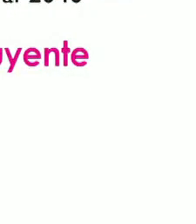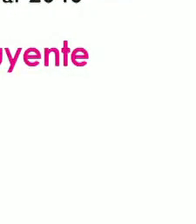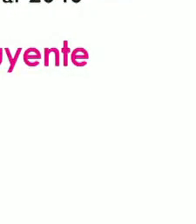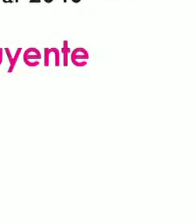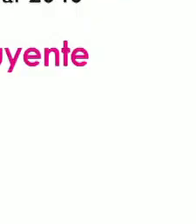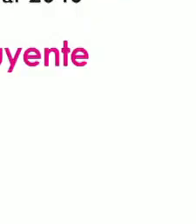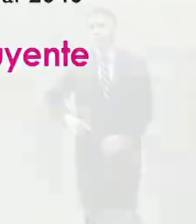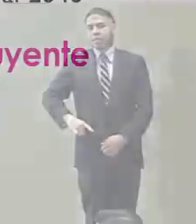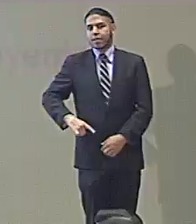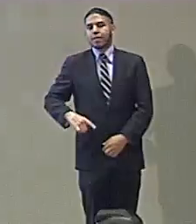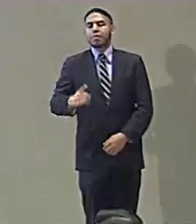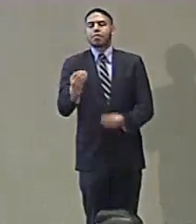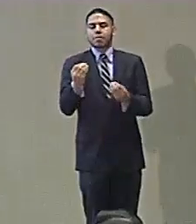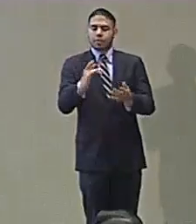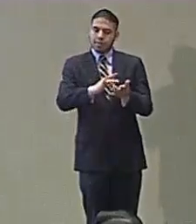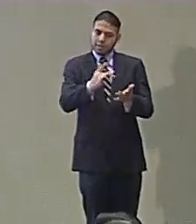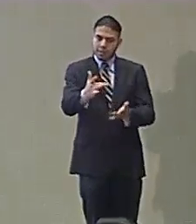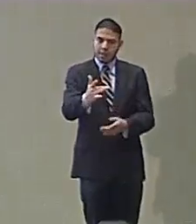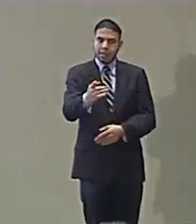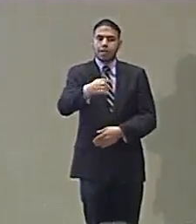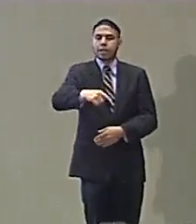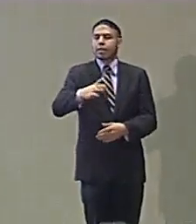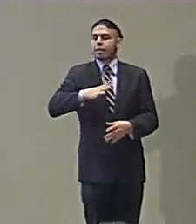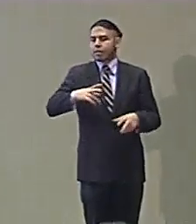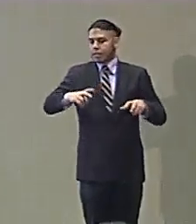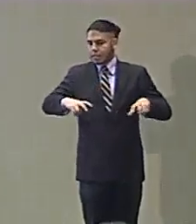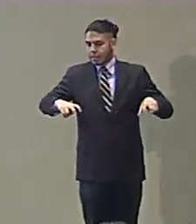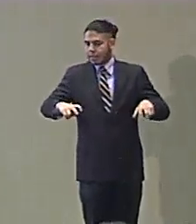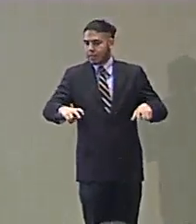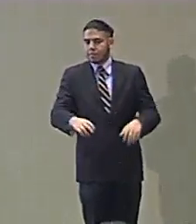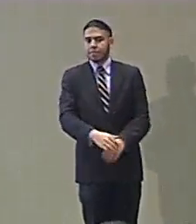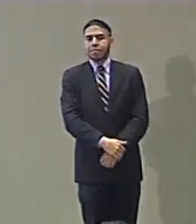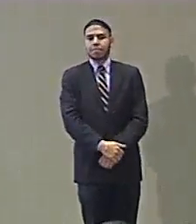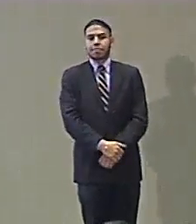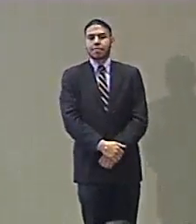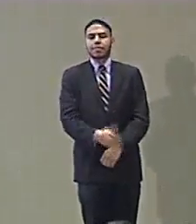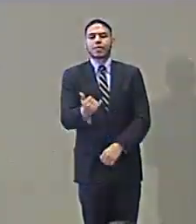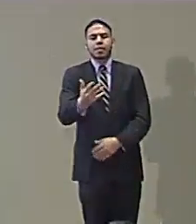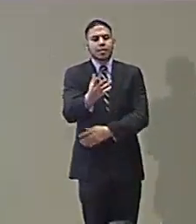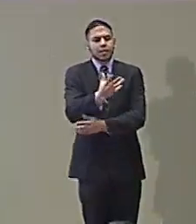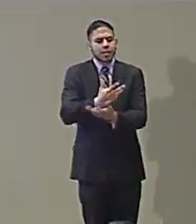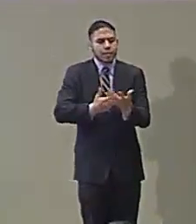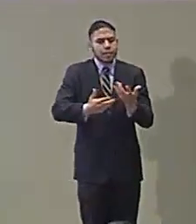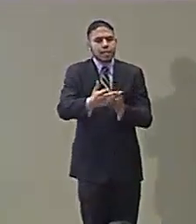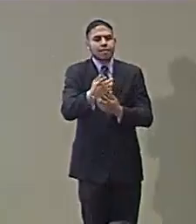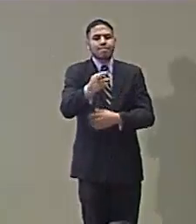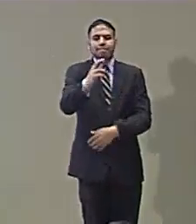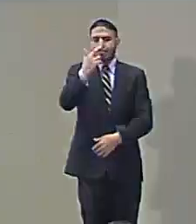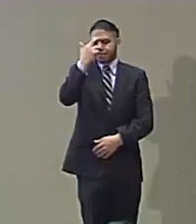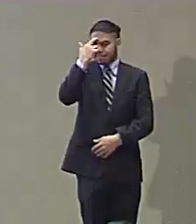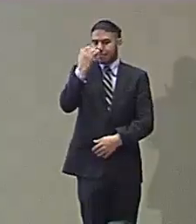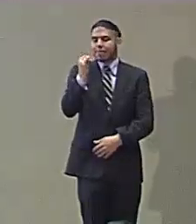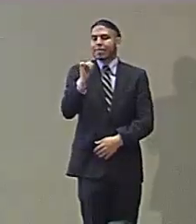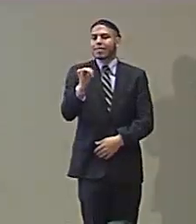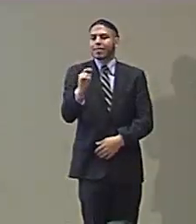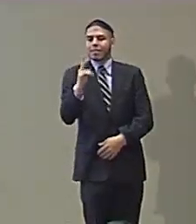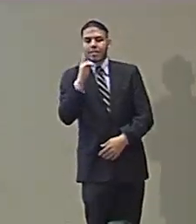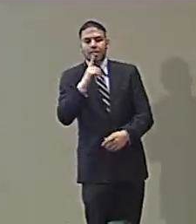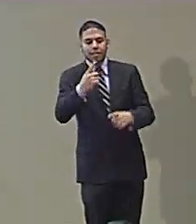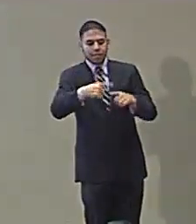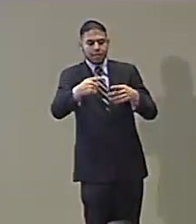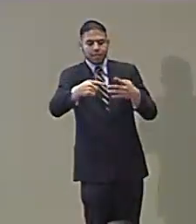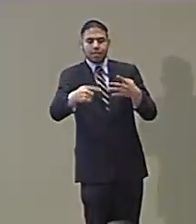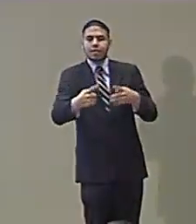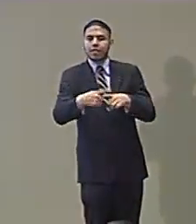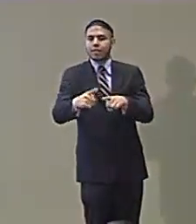ciudad méxico muchas gracias miguel por estar aquí con nosotros esta mañana y por compartir también las reflexiones tan importantes de lo que está sucediendo en el turismo